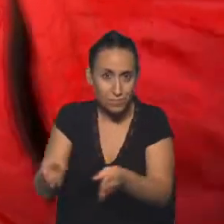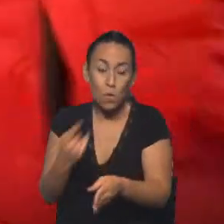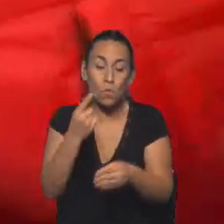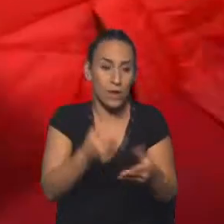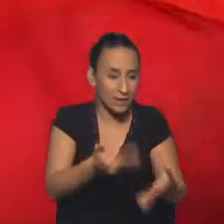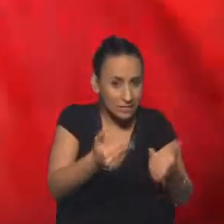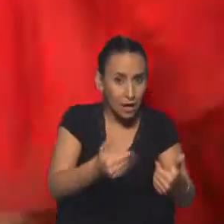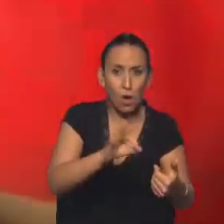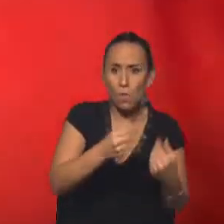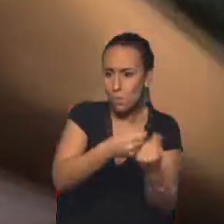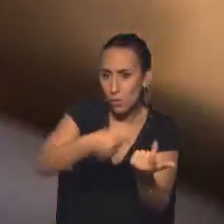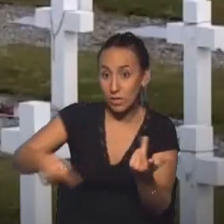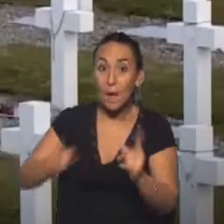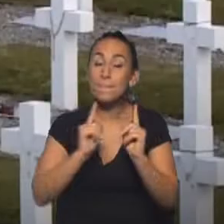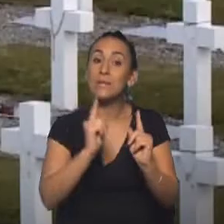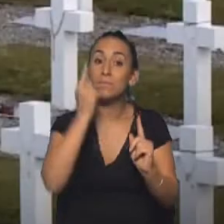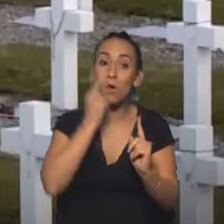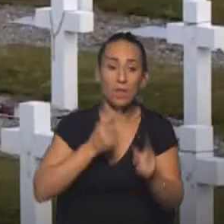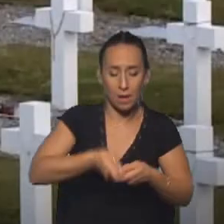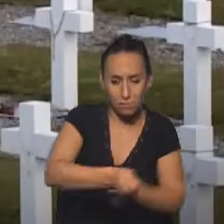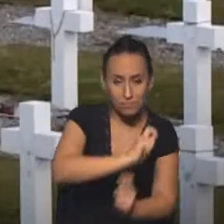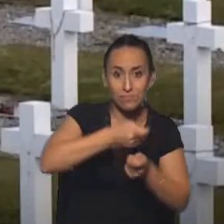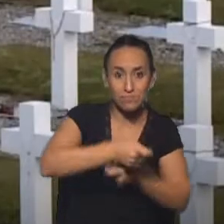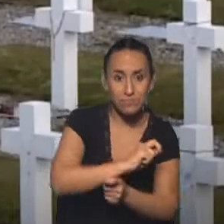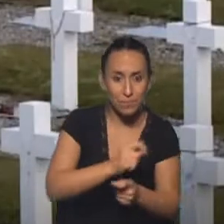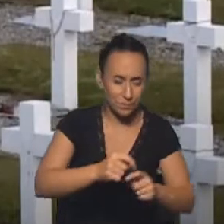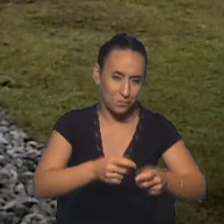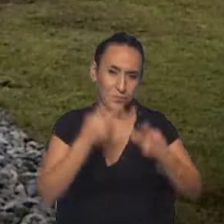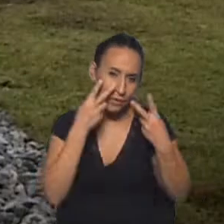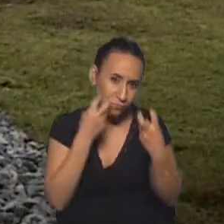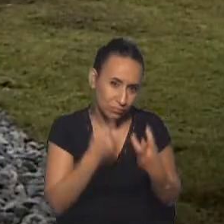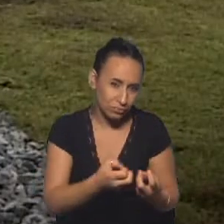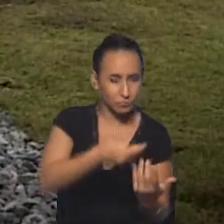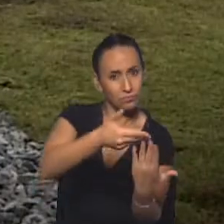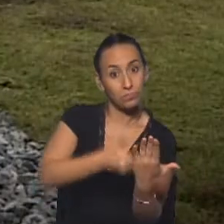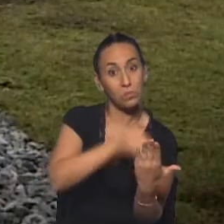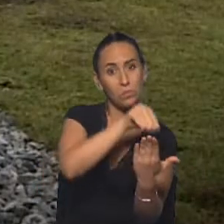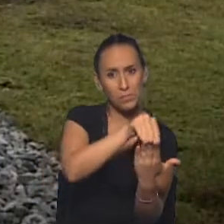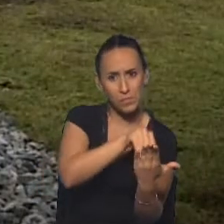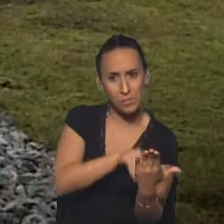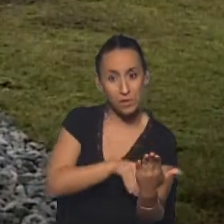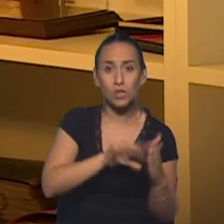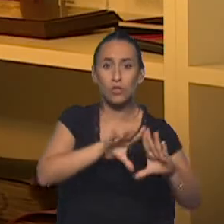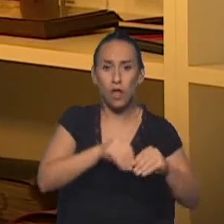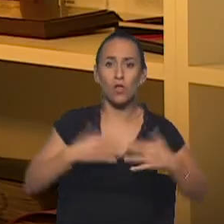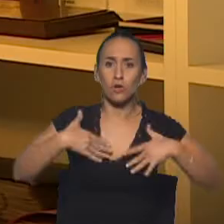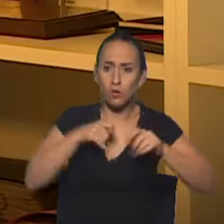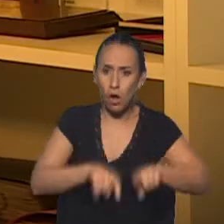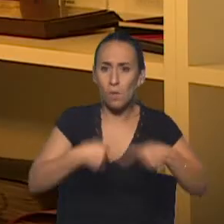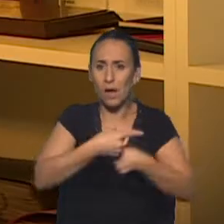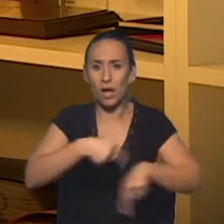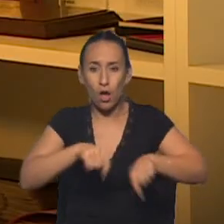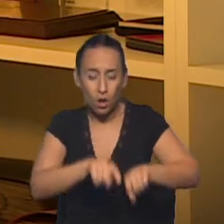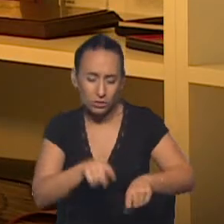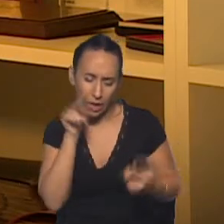Esa sepultura era abierta en el día y era cerrada en el mismo día. Se hacía un inventario de absolutamente todo, de la ropa, de efectos